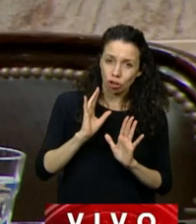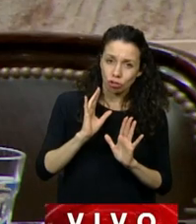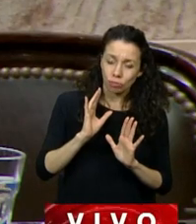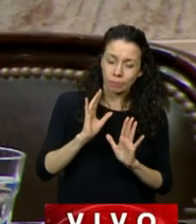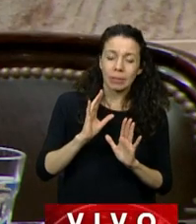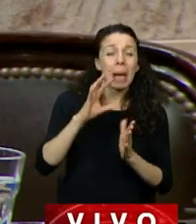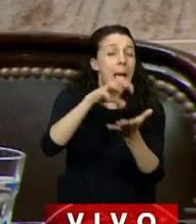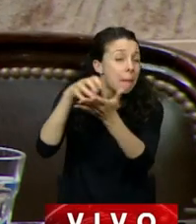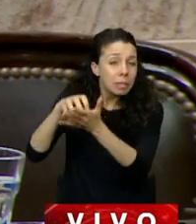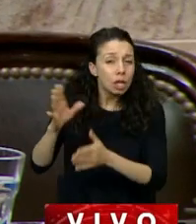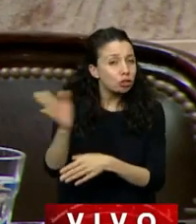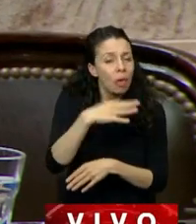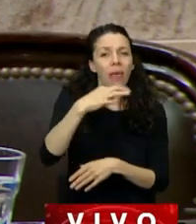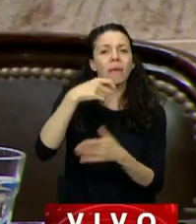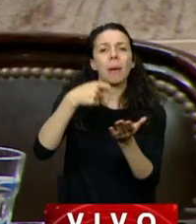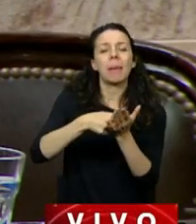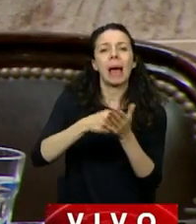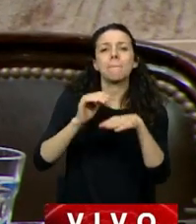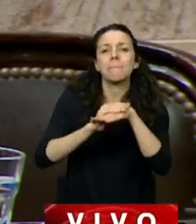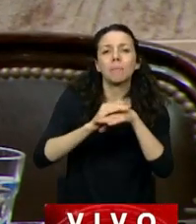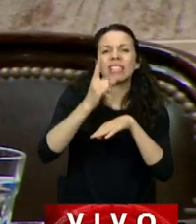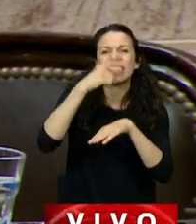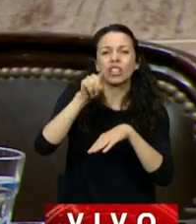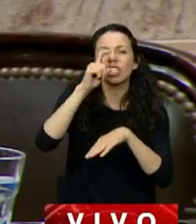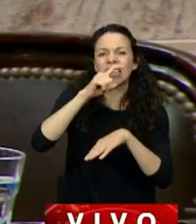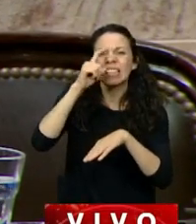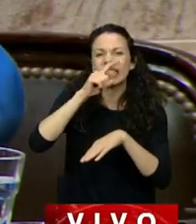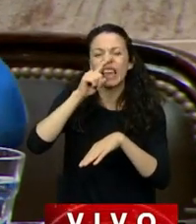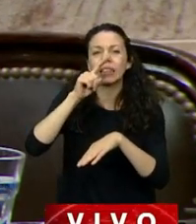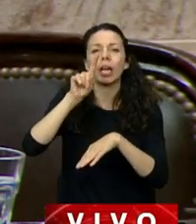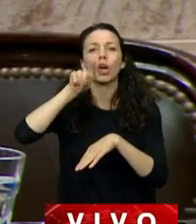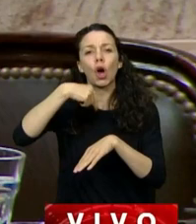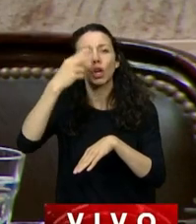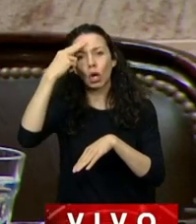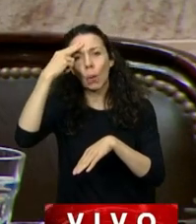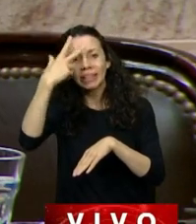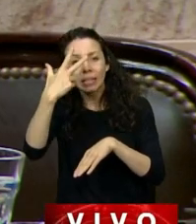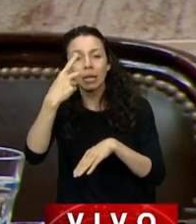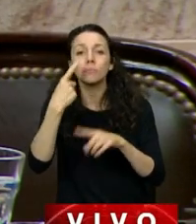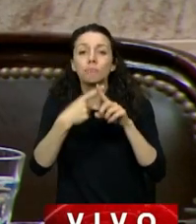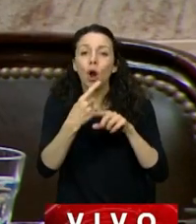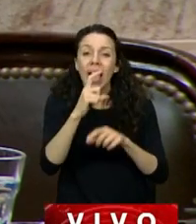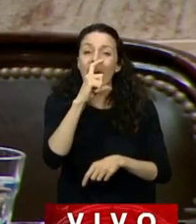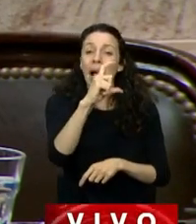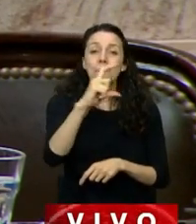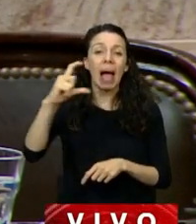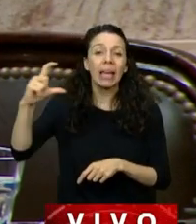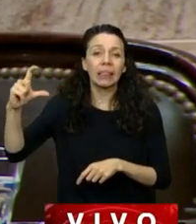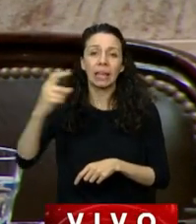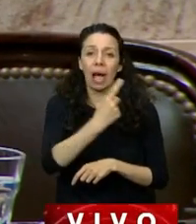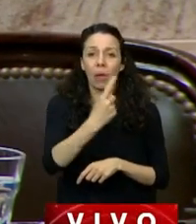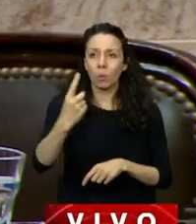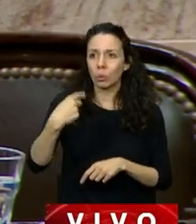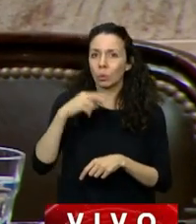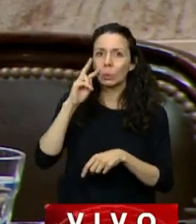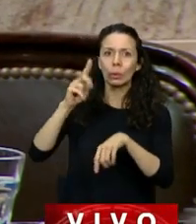todas las empresas y redes deben pagar un mínimo de 177 con 93 por cada paquete de cigarrillo que vende veo que el tiempo